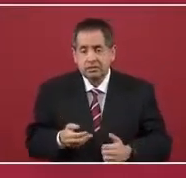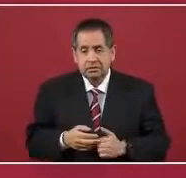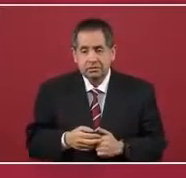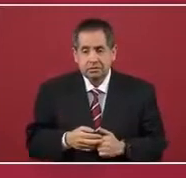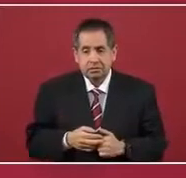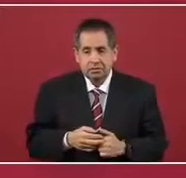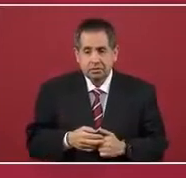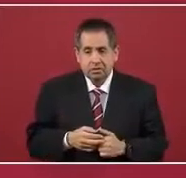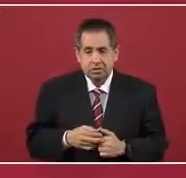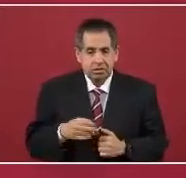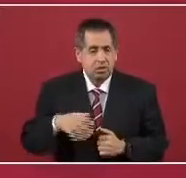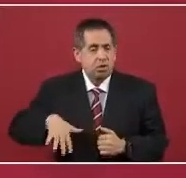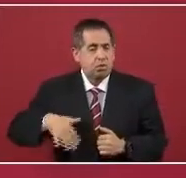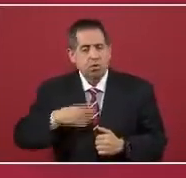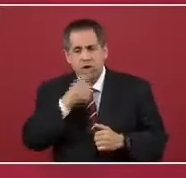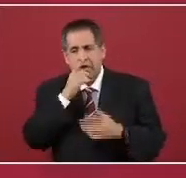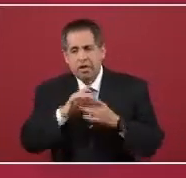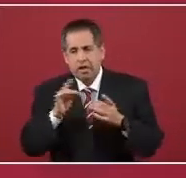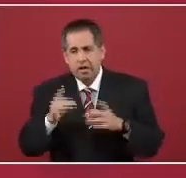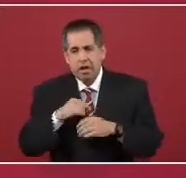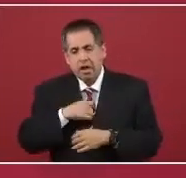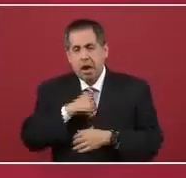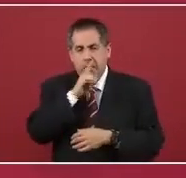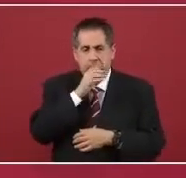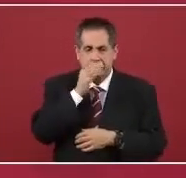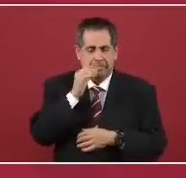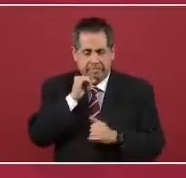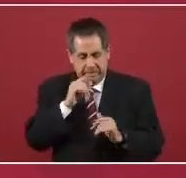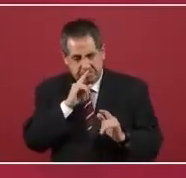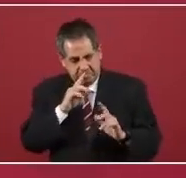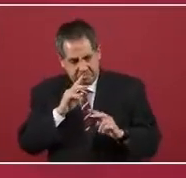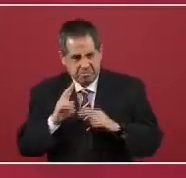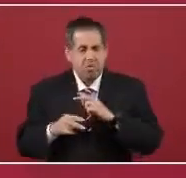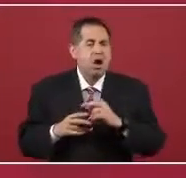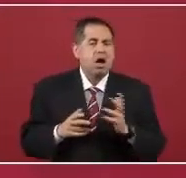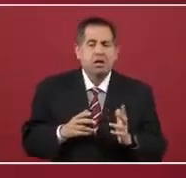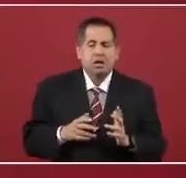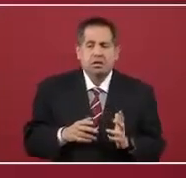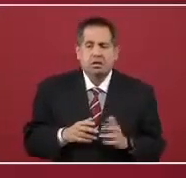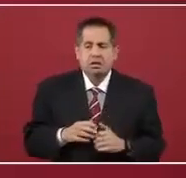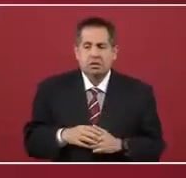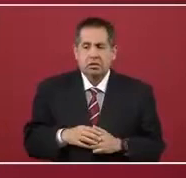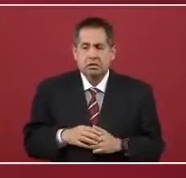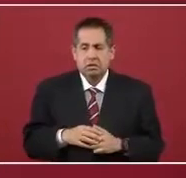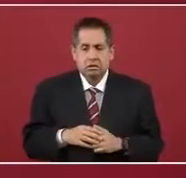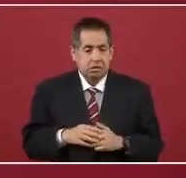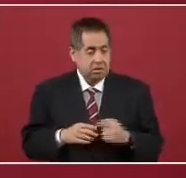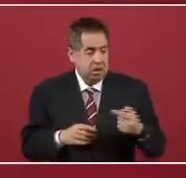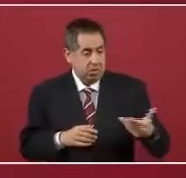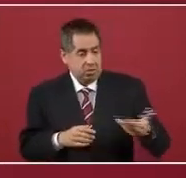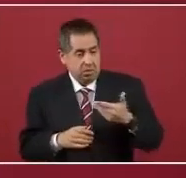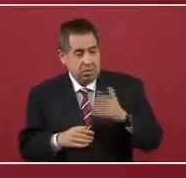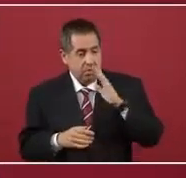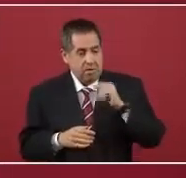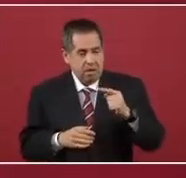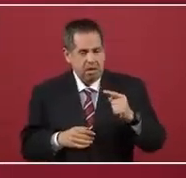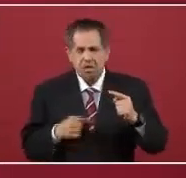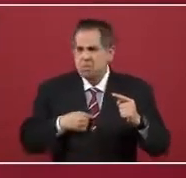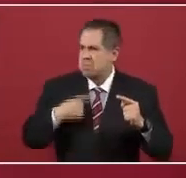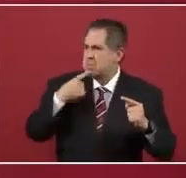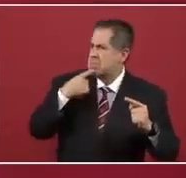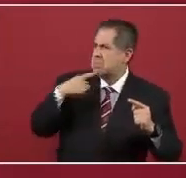estoy aplicando, como dije, el criterio de no quedarme callado, si me hacen una proposición indecorosa, los acuso